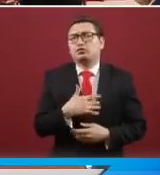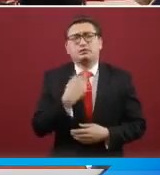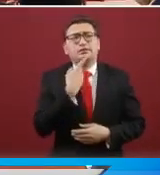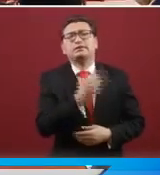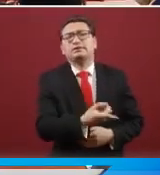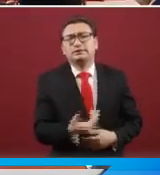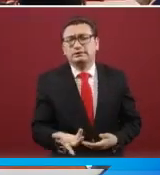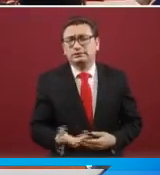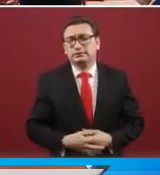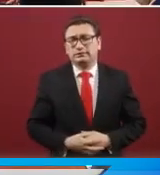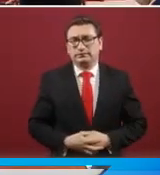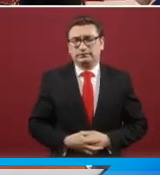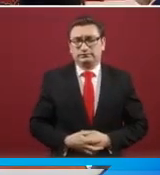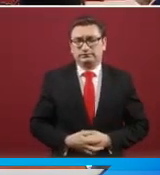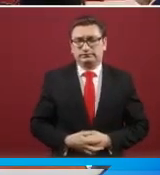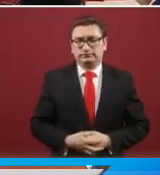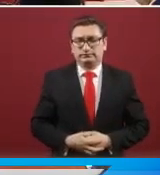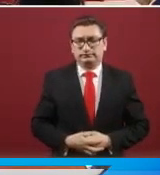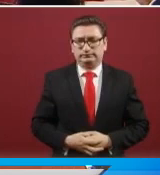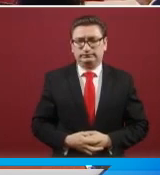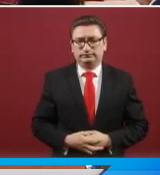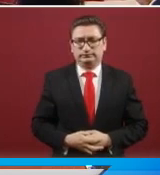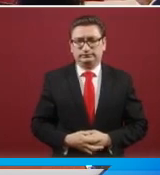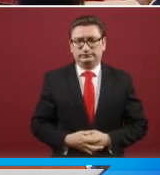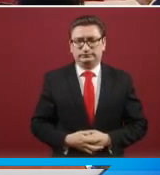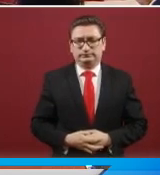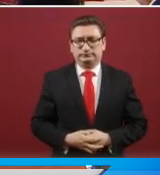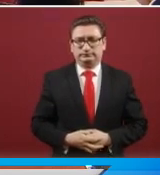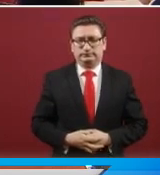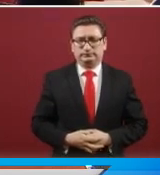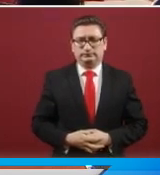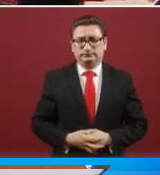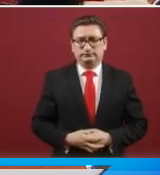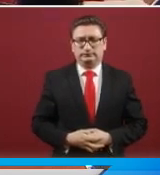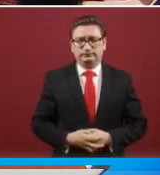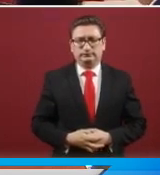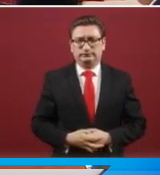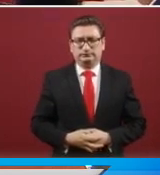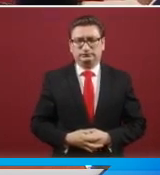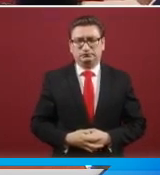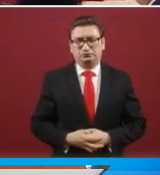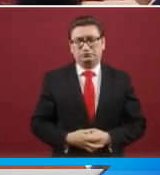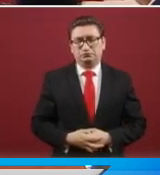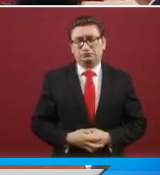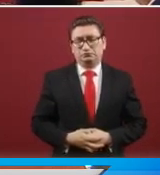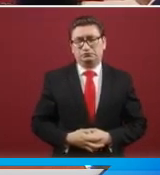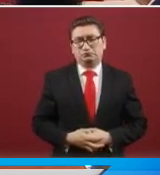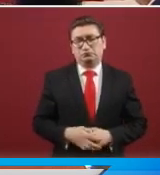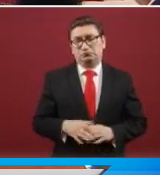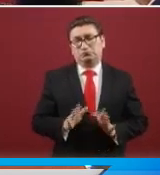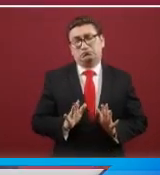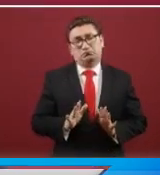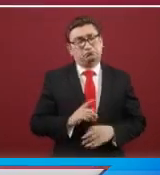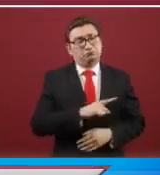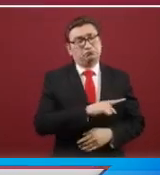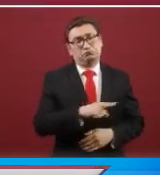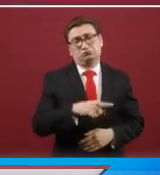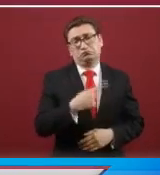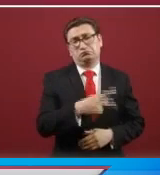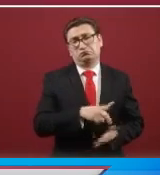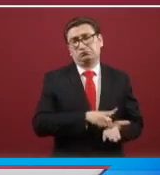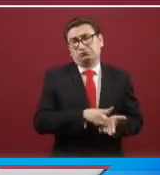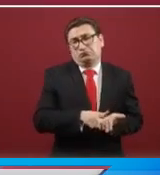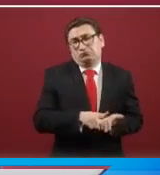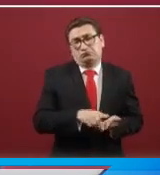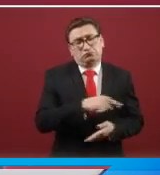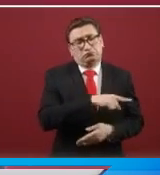Manifestación del 5 de mayo. Pues mire, están en su derecho, están ejerciendo su libertad.